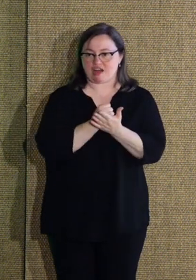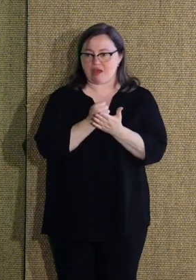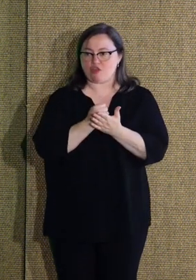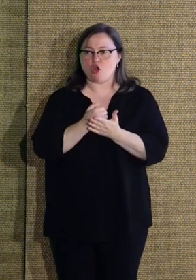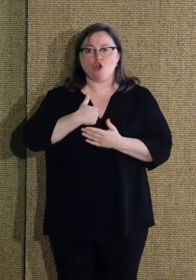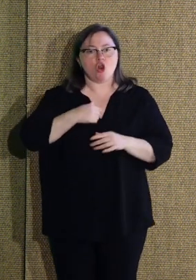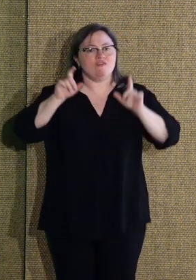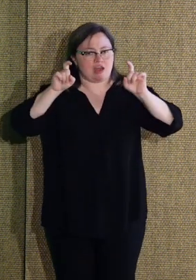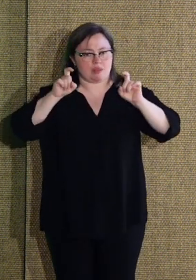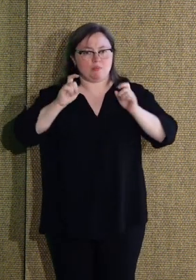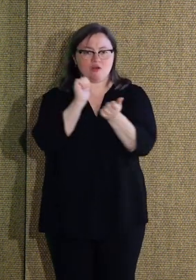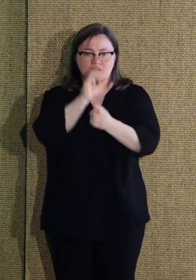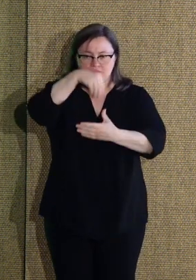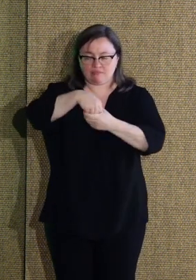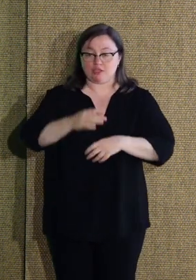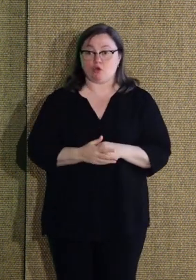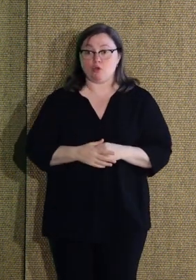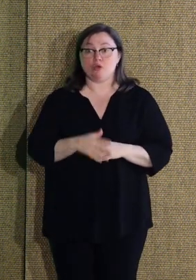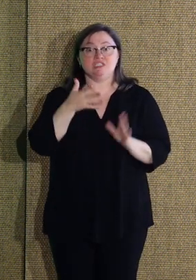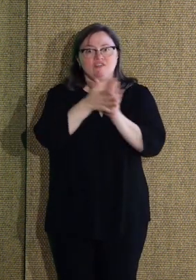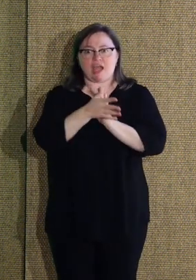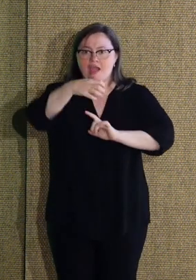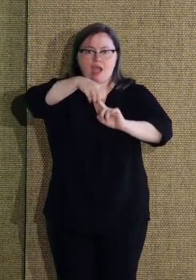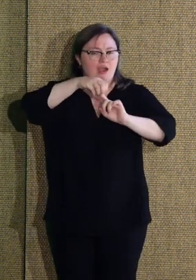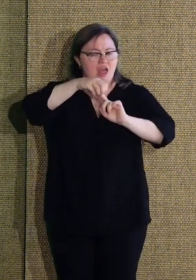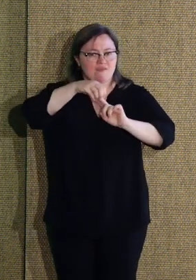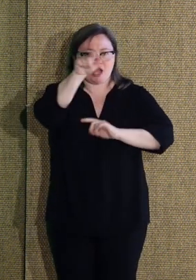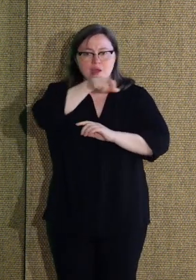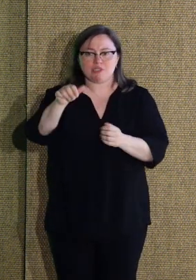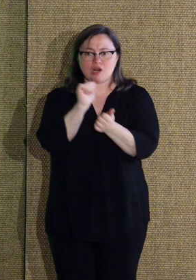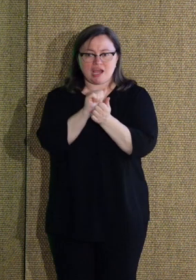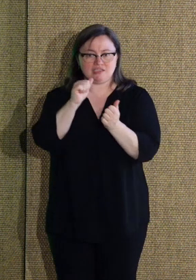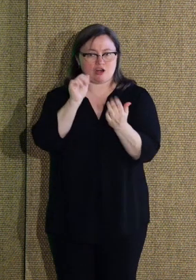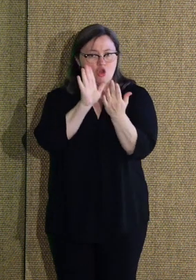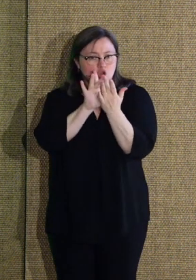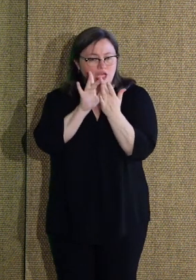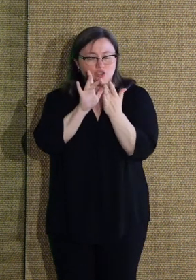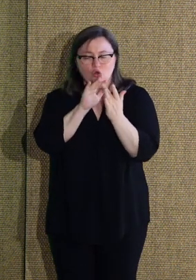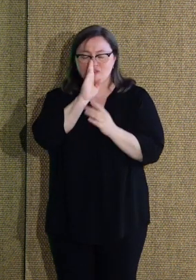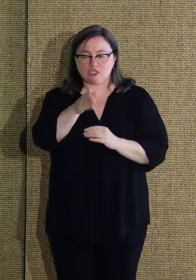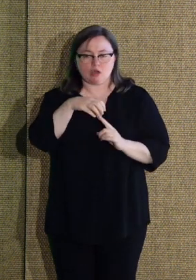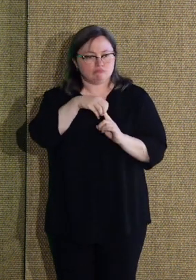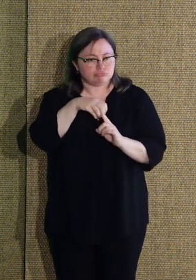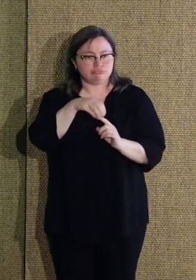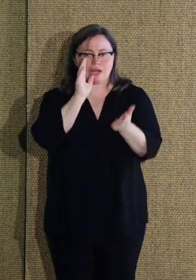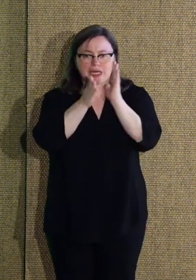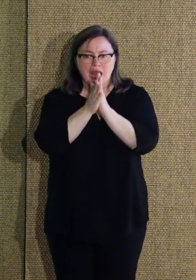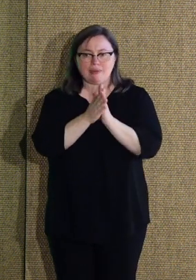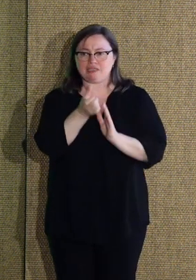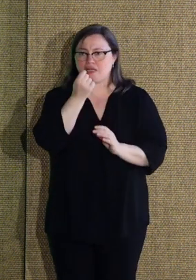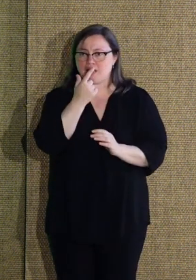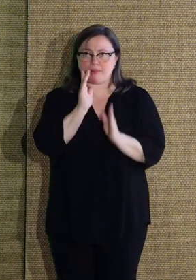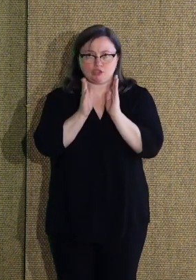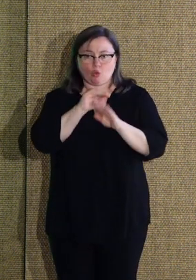llevar a cabo en un centro penitenciario. Creo que es clave el contacto con el interno, el poder educarles sobre la importancia de su